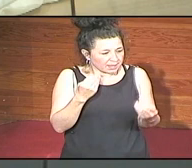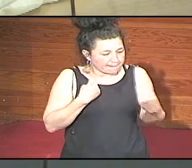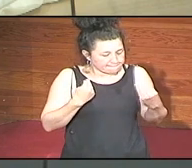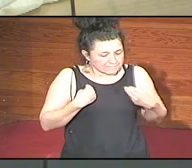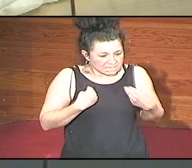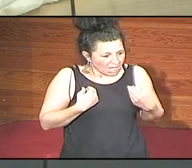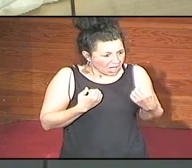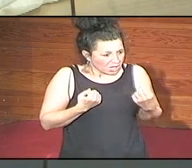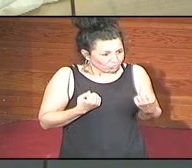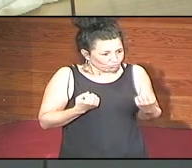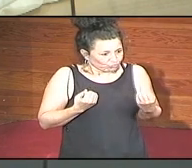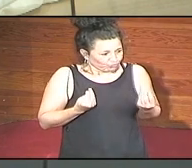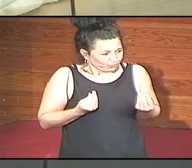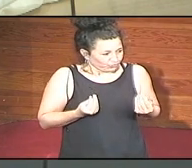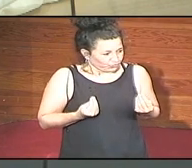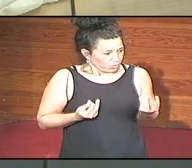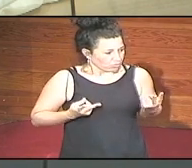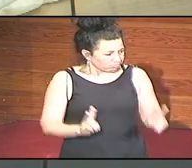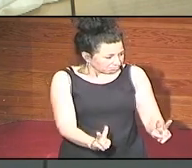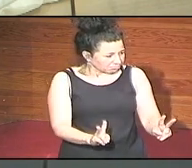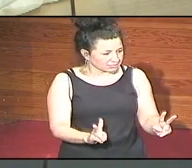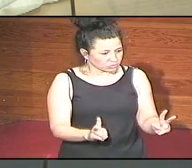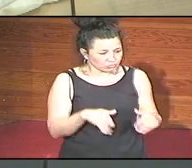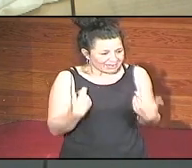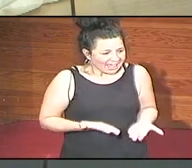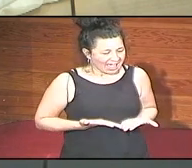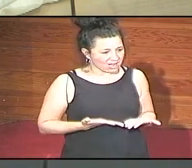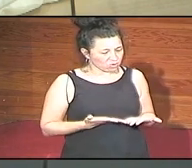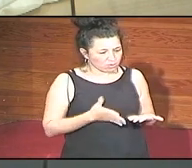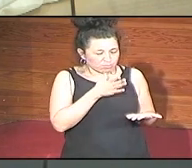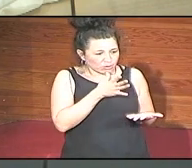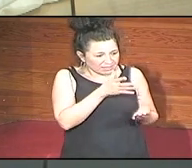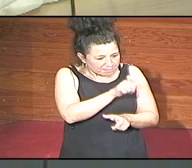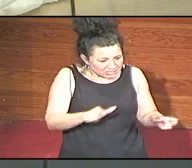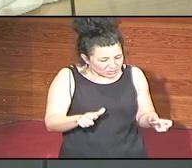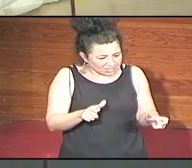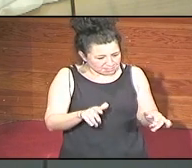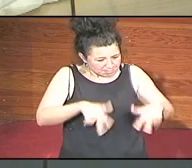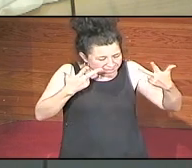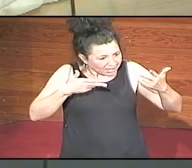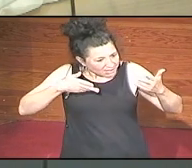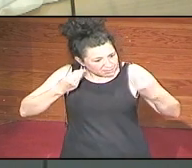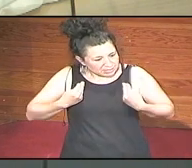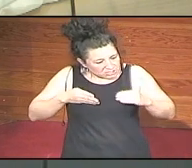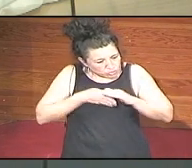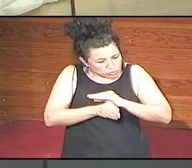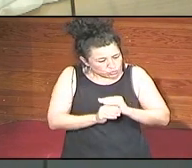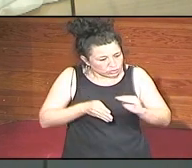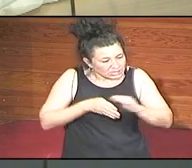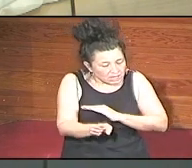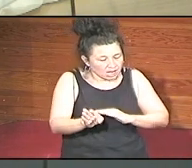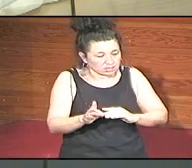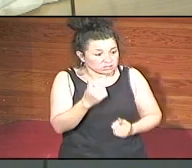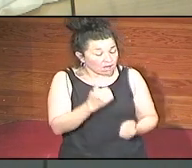regalo para mí es un privilegio que la gente me deje entrar en sus vidas y eso significa que a veces hacéis historias